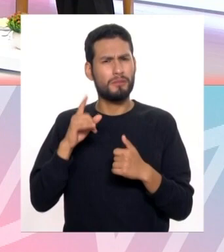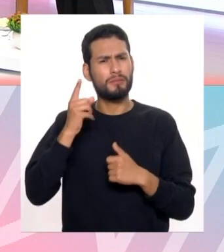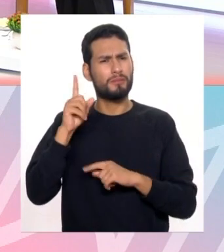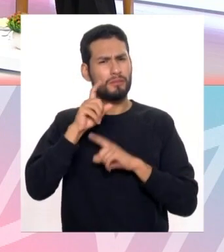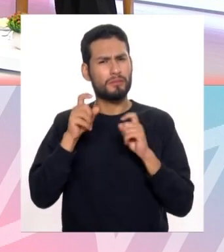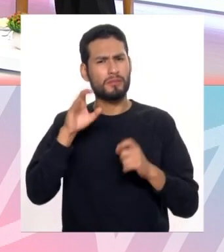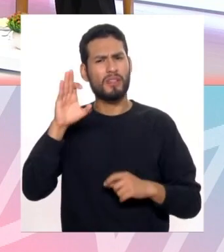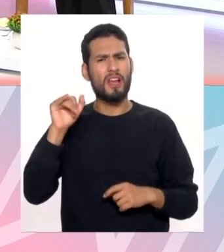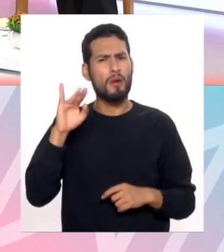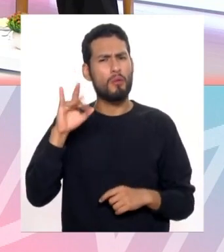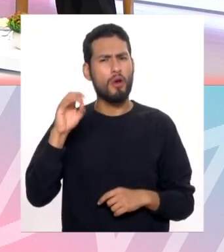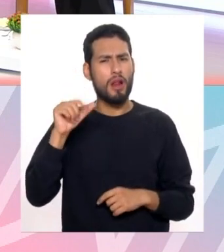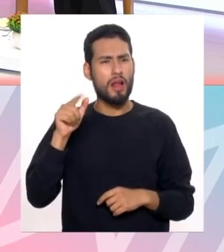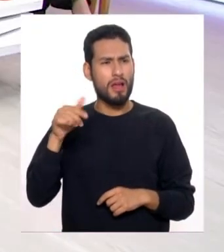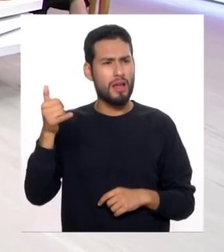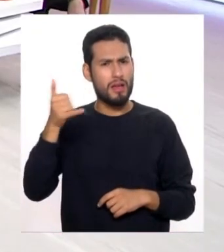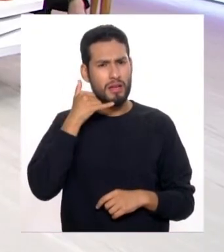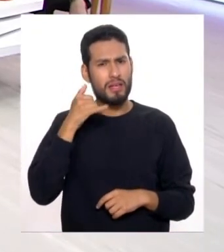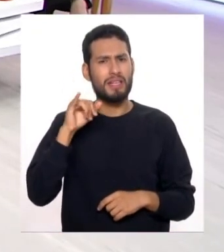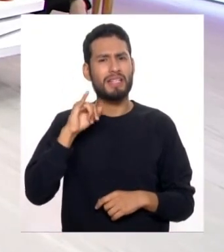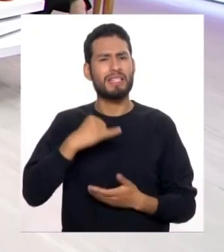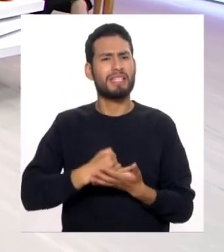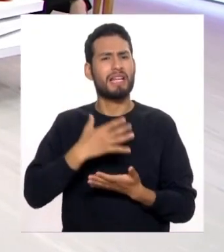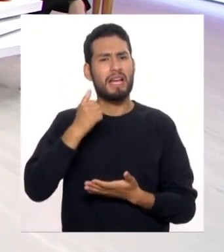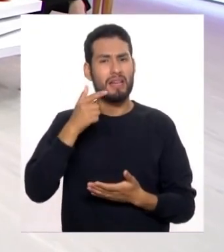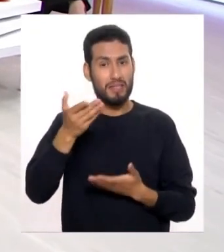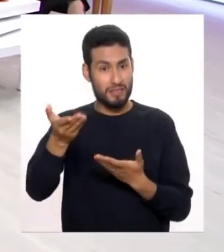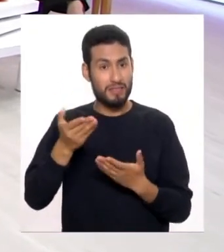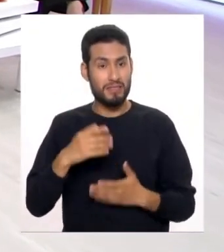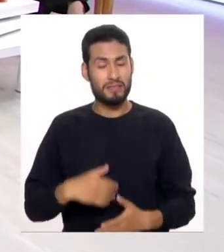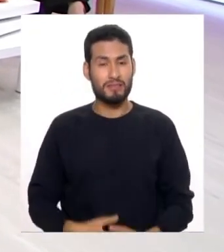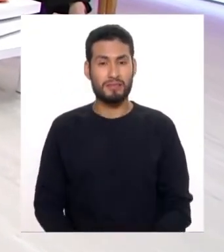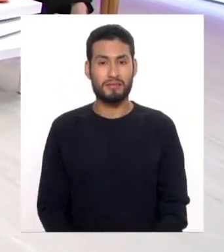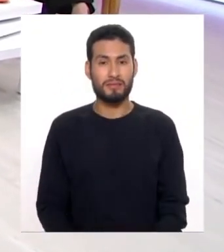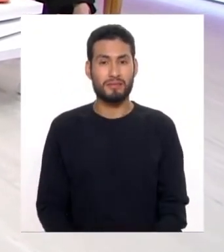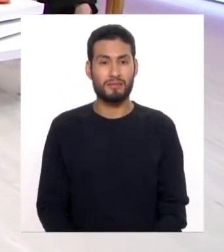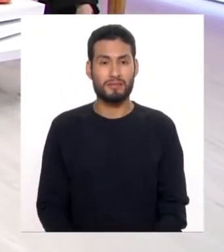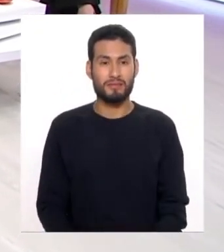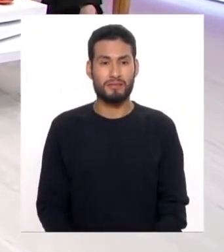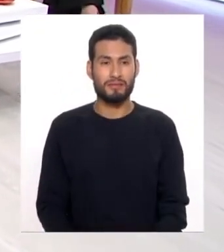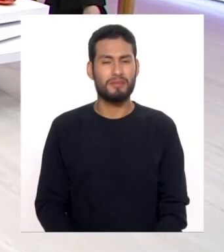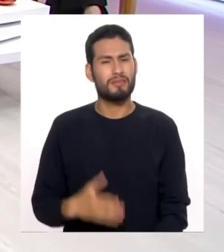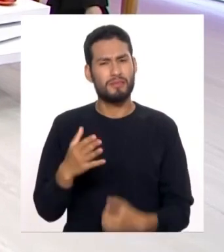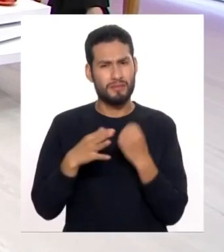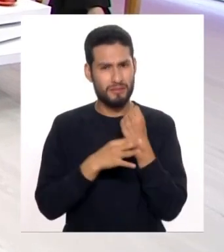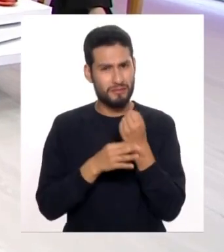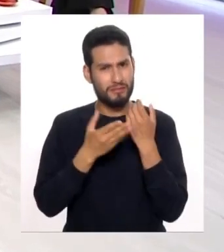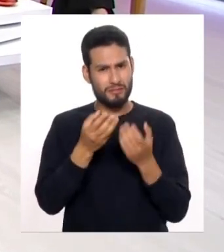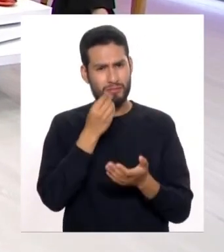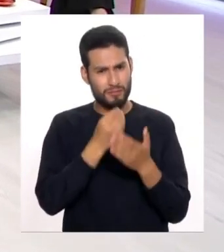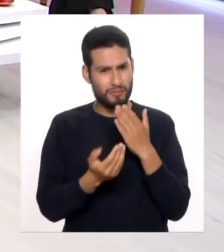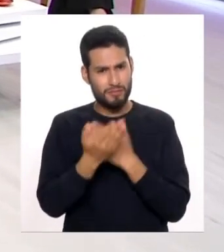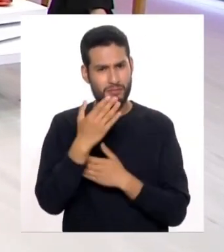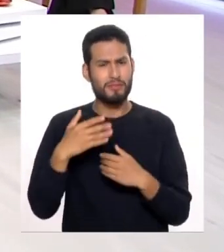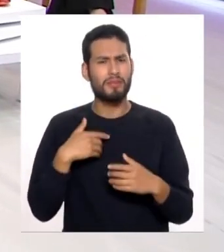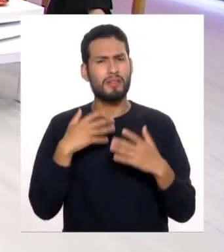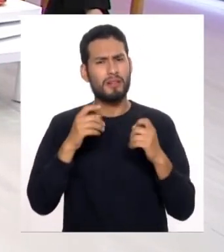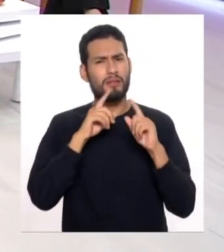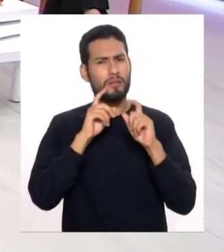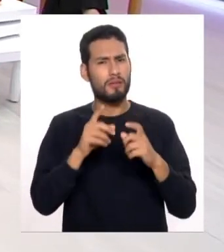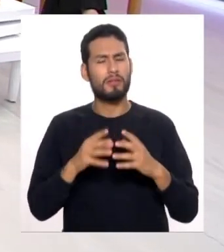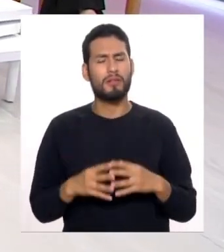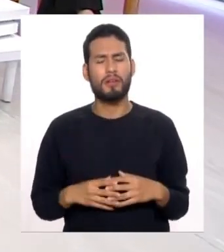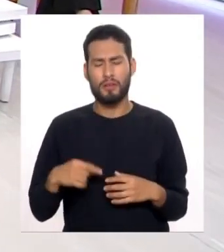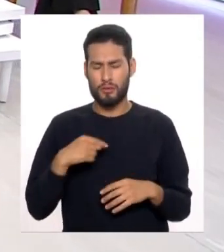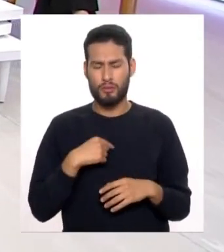de Fabiola, que nos está llamando de Ica. Adelante, Fabiola, por favor. ¿Cómo está, doctor? Buenos días. Quiero hacer una consulta. Yo